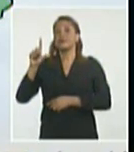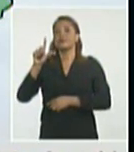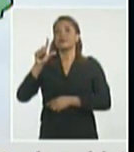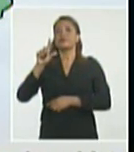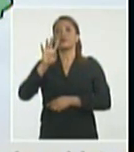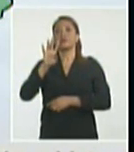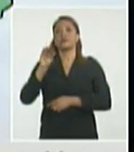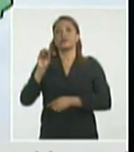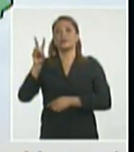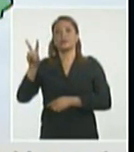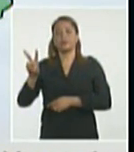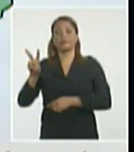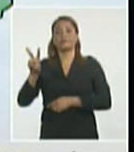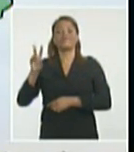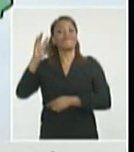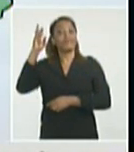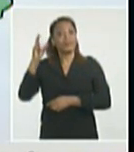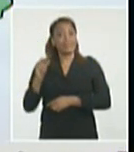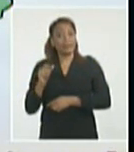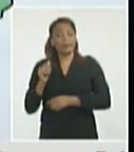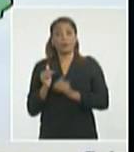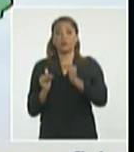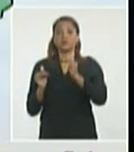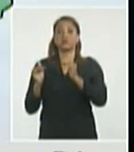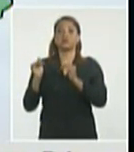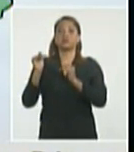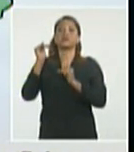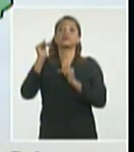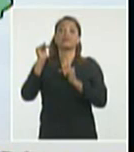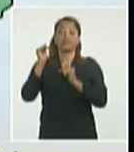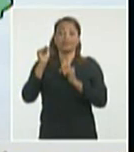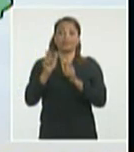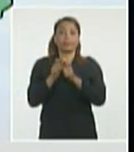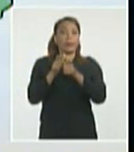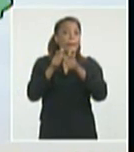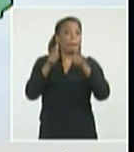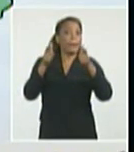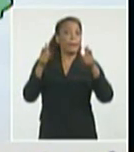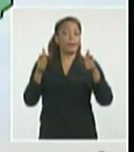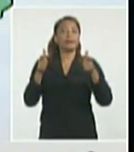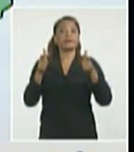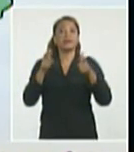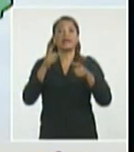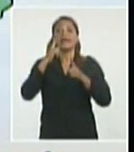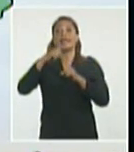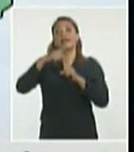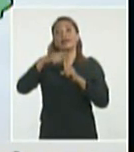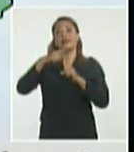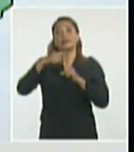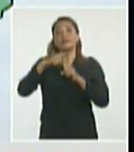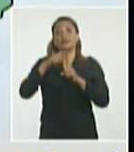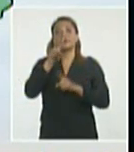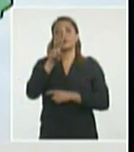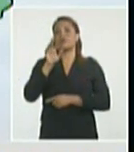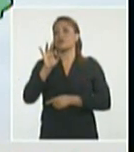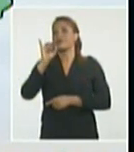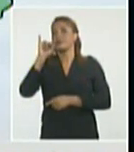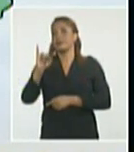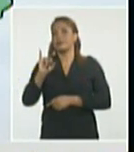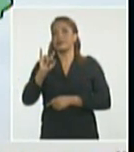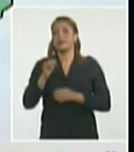402, cifras muy elevadas para estos territorios. Las Tunas con 286 y Granma